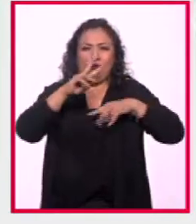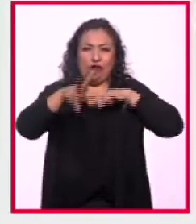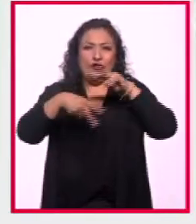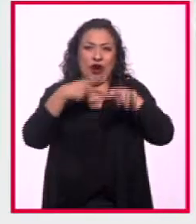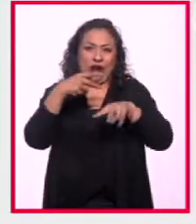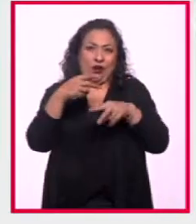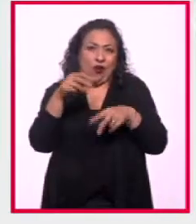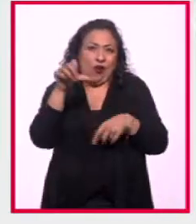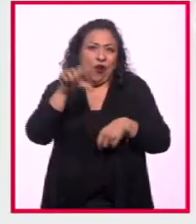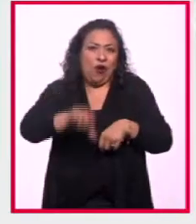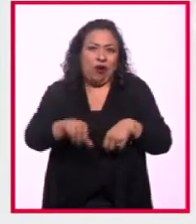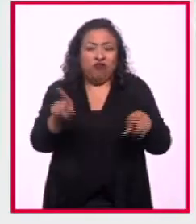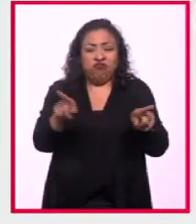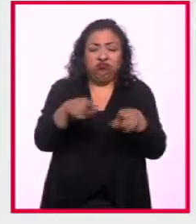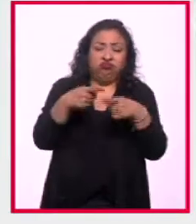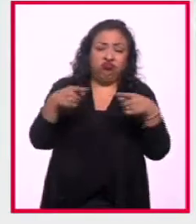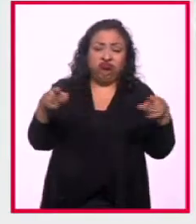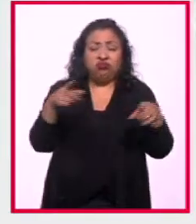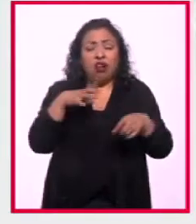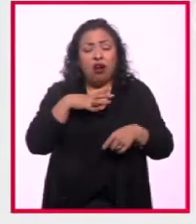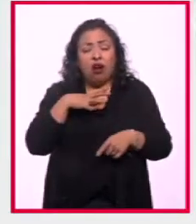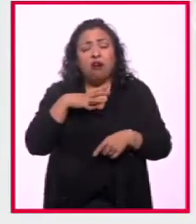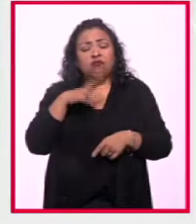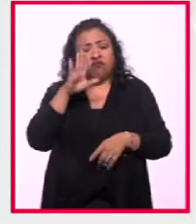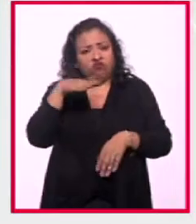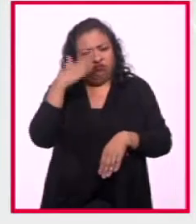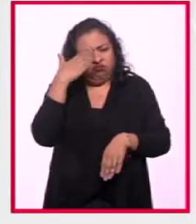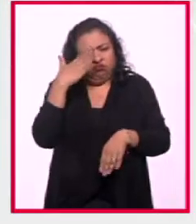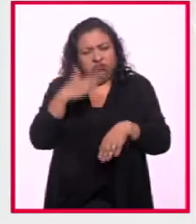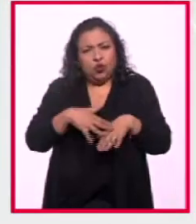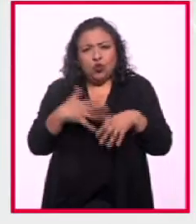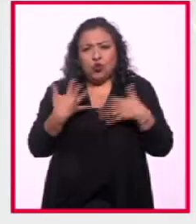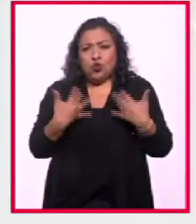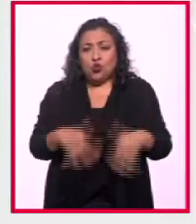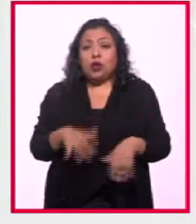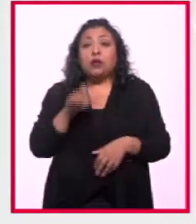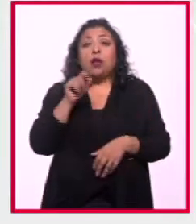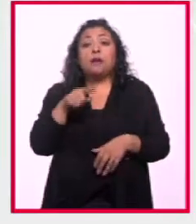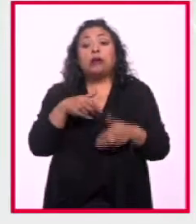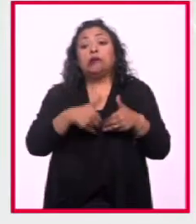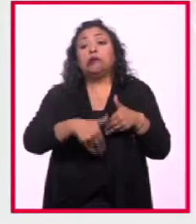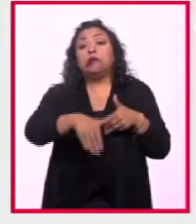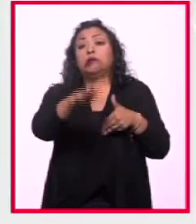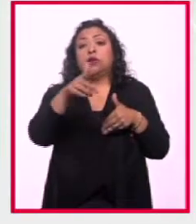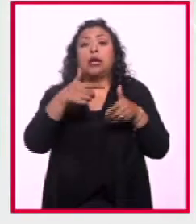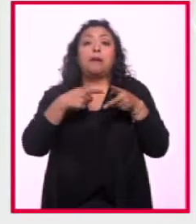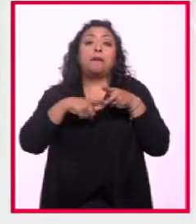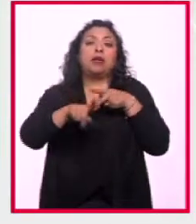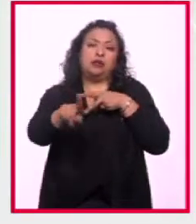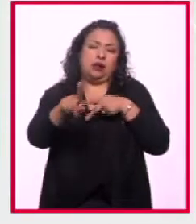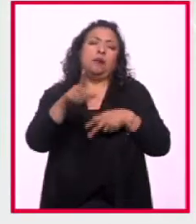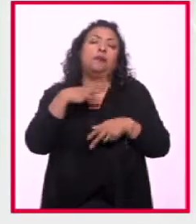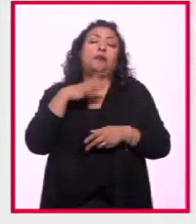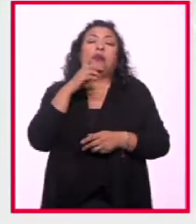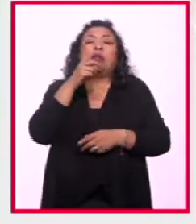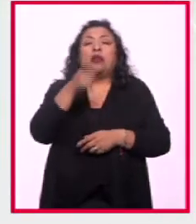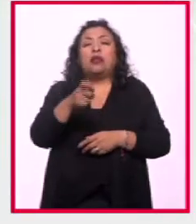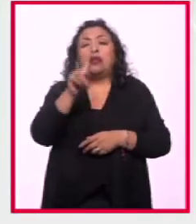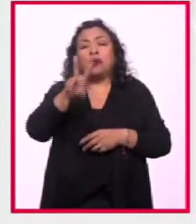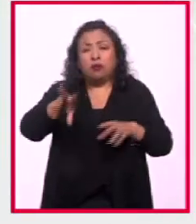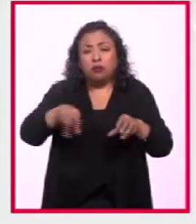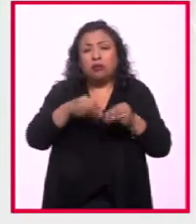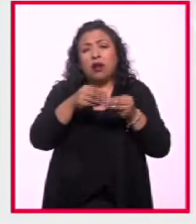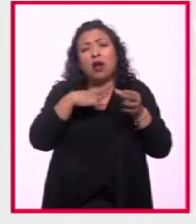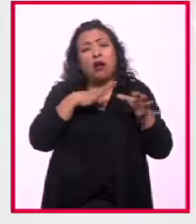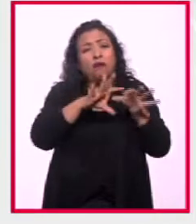en este momento tocando llevarse no solamente una buena memoria sino puede ser un parteaguas estamos hablando de una reconstrucción